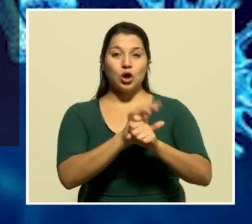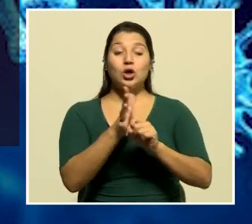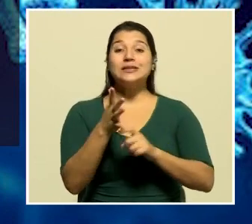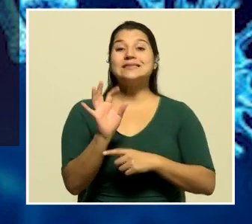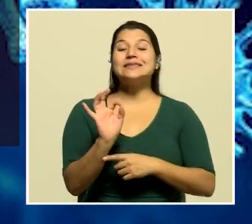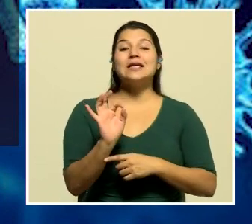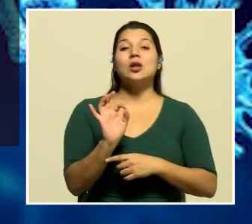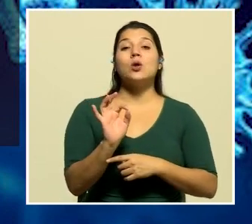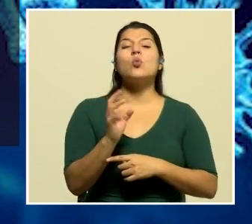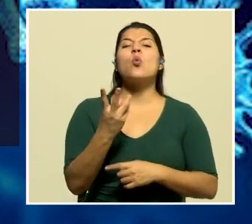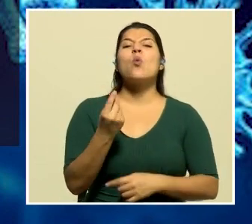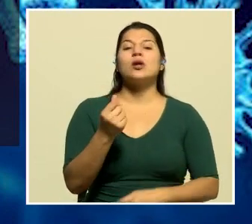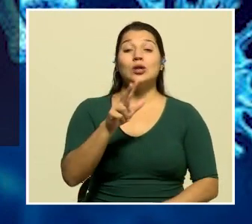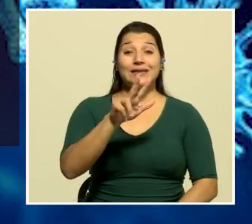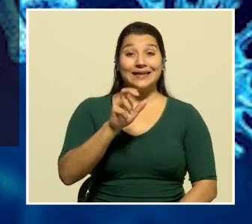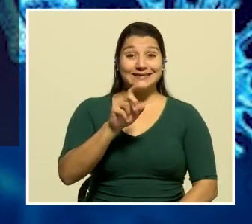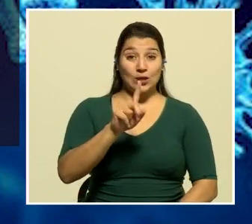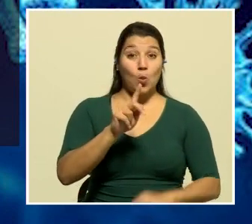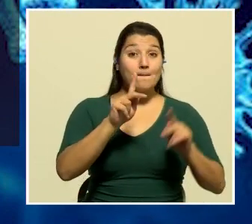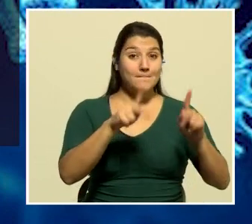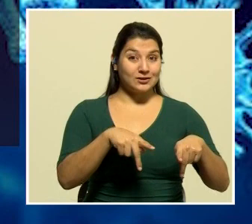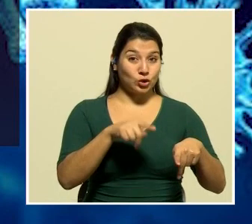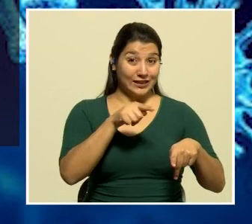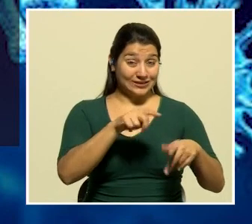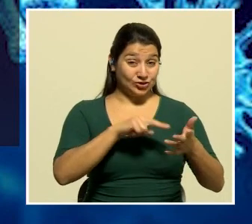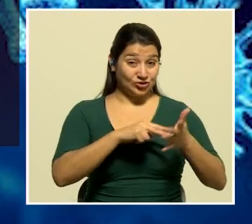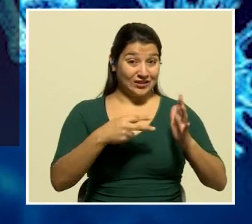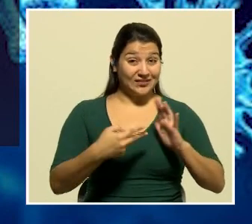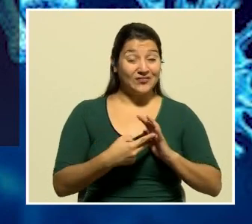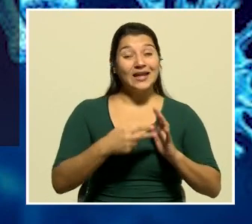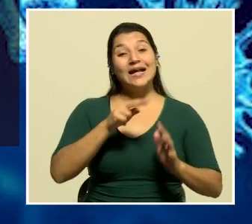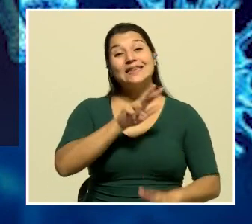esta enfermedad, son 301 personas para un total de